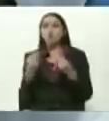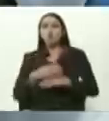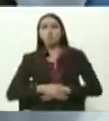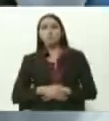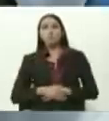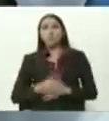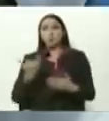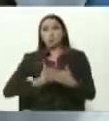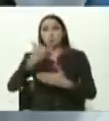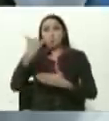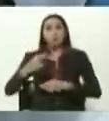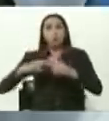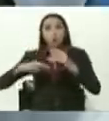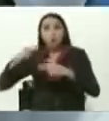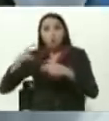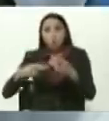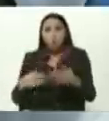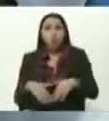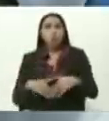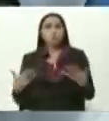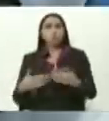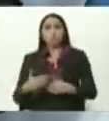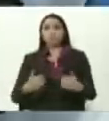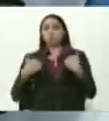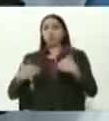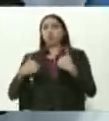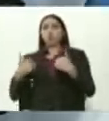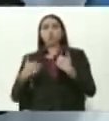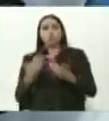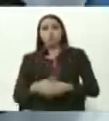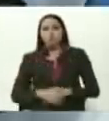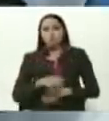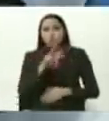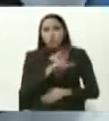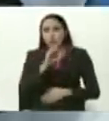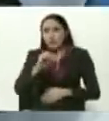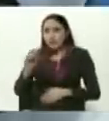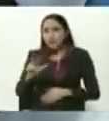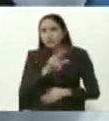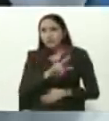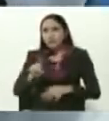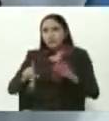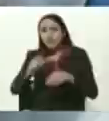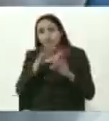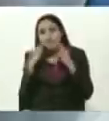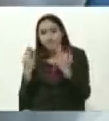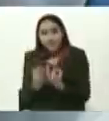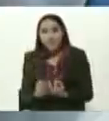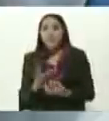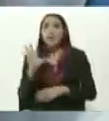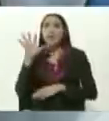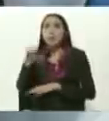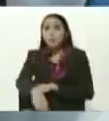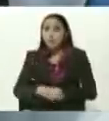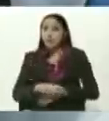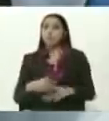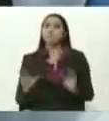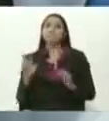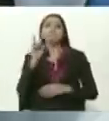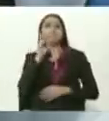proyectos habitacionales se vieron afectadas más de 336 familias, imaginen